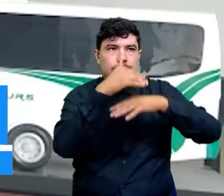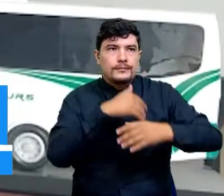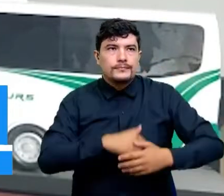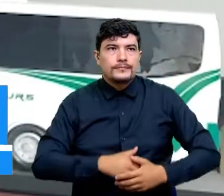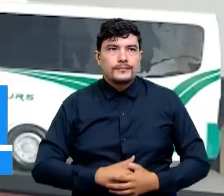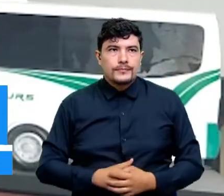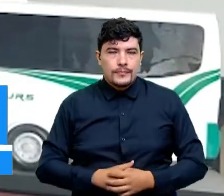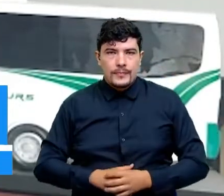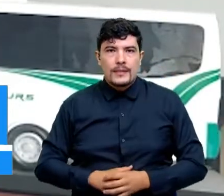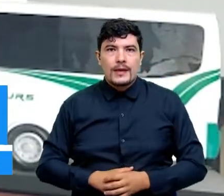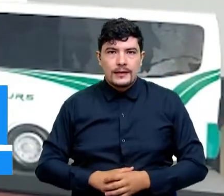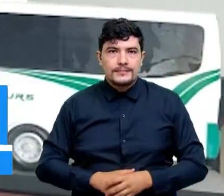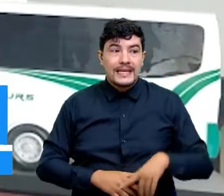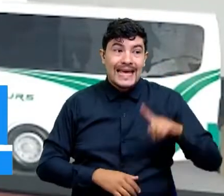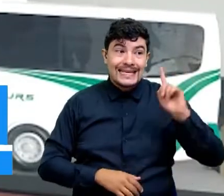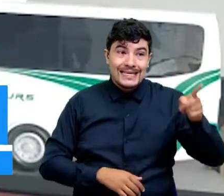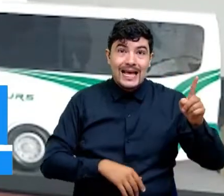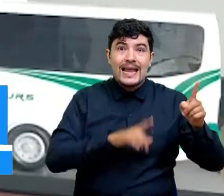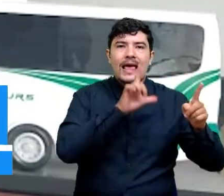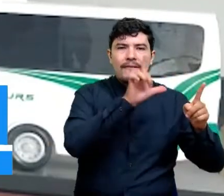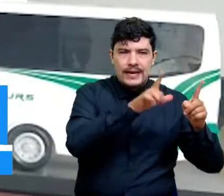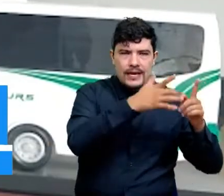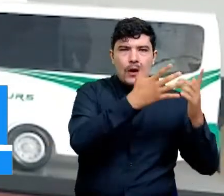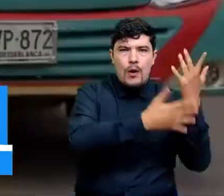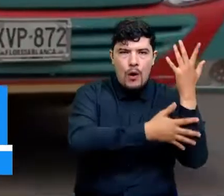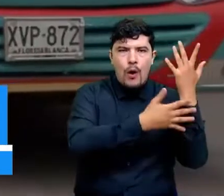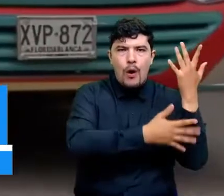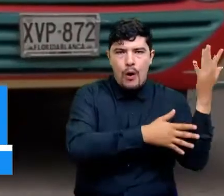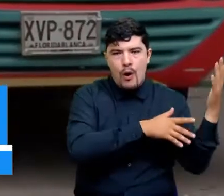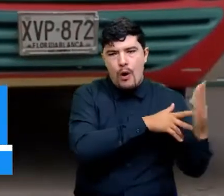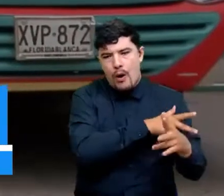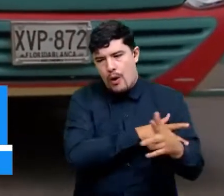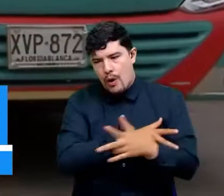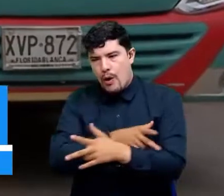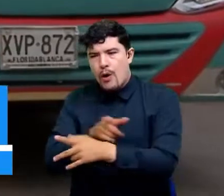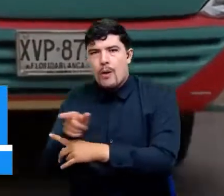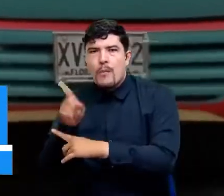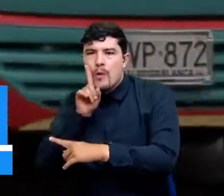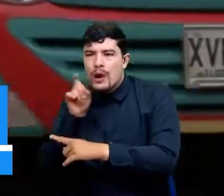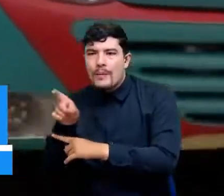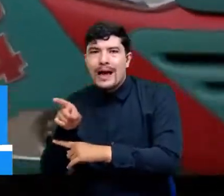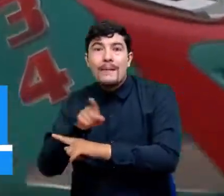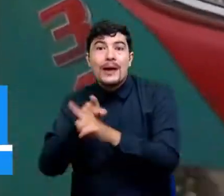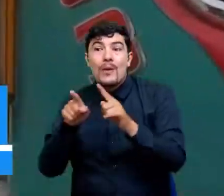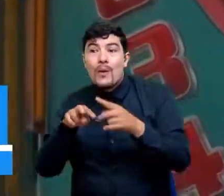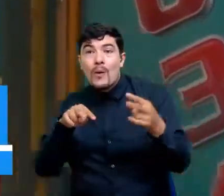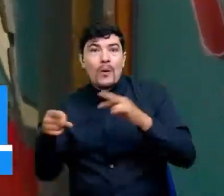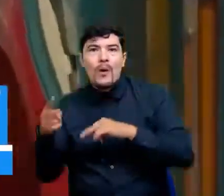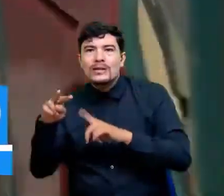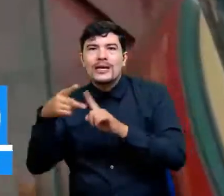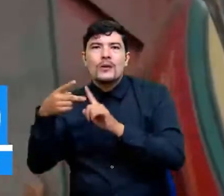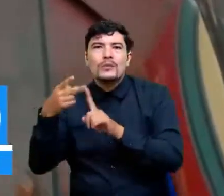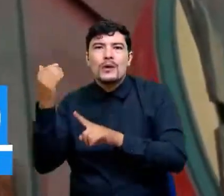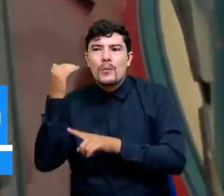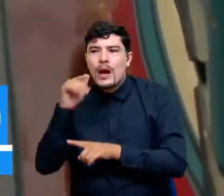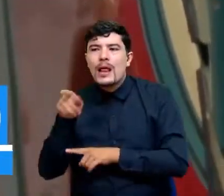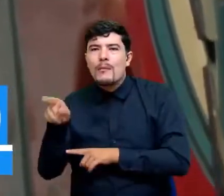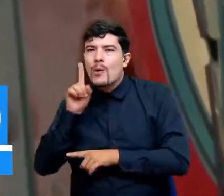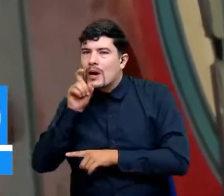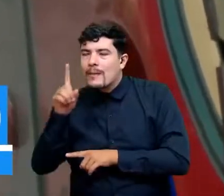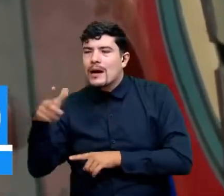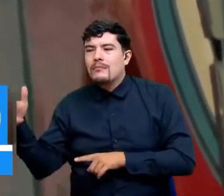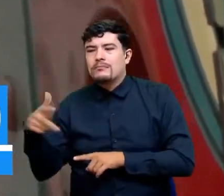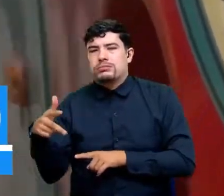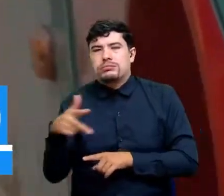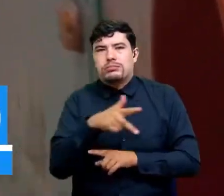el bus en Bucaramanga, iba hacia la parada del bus y ella sintió cuando un sujeto que iba adelante